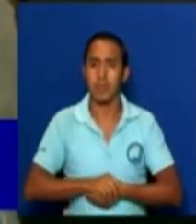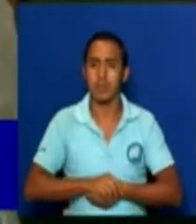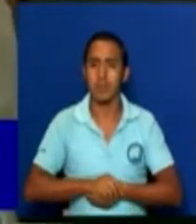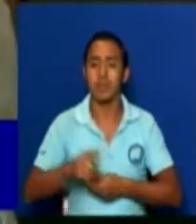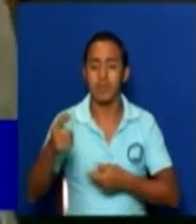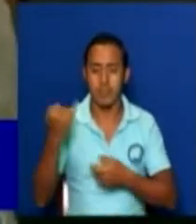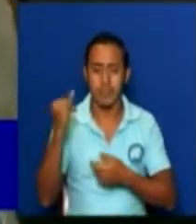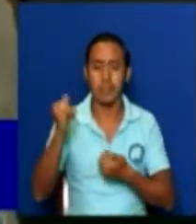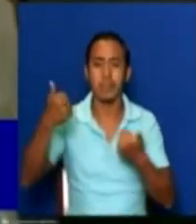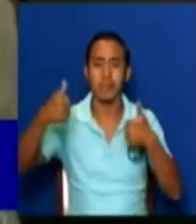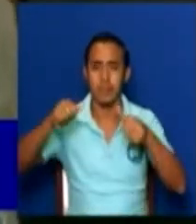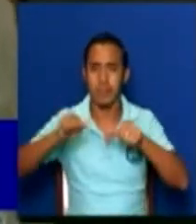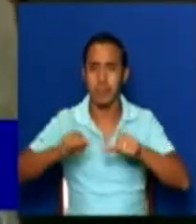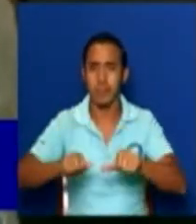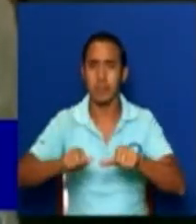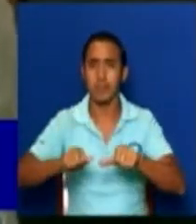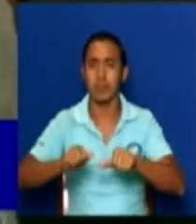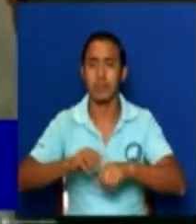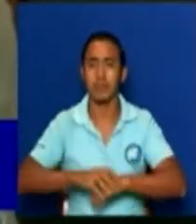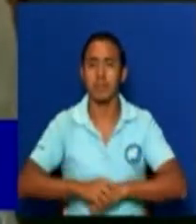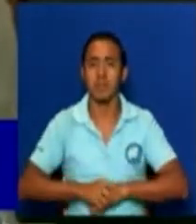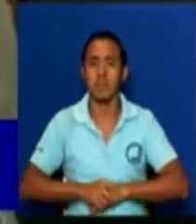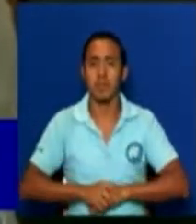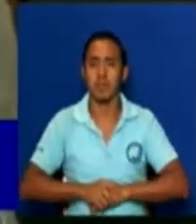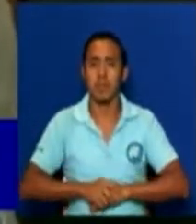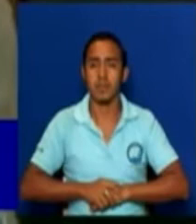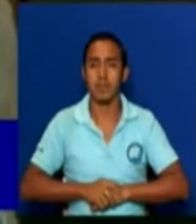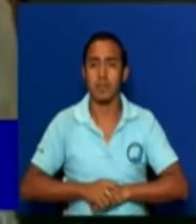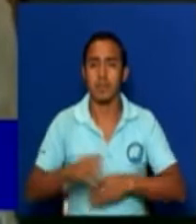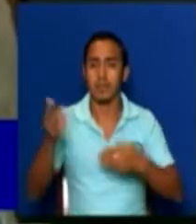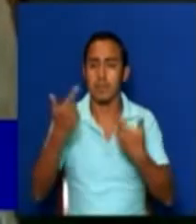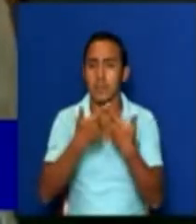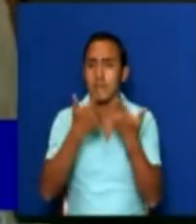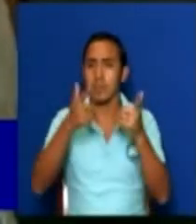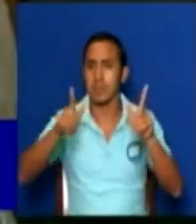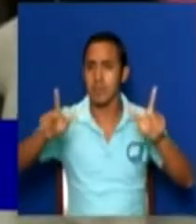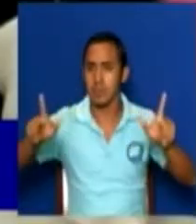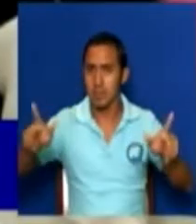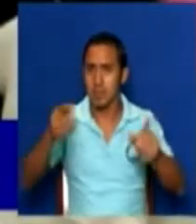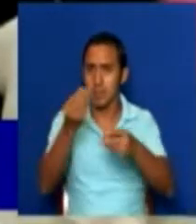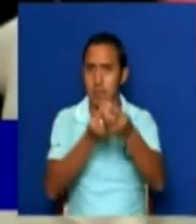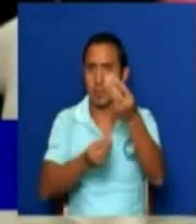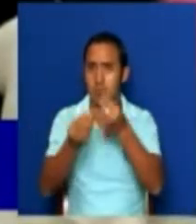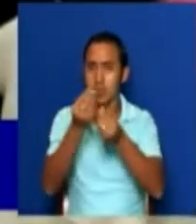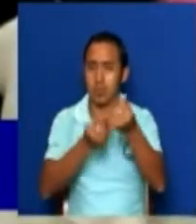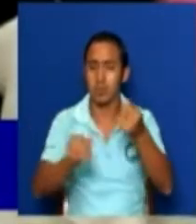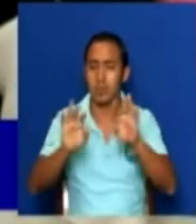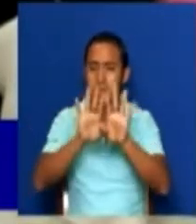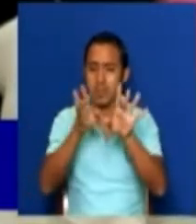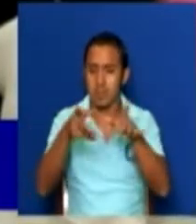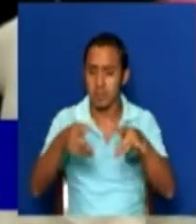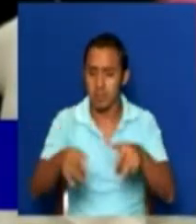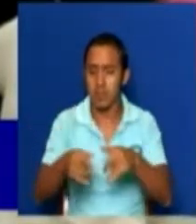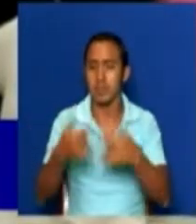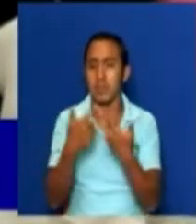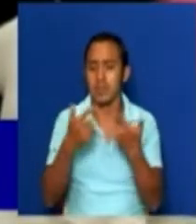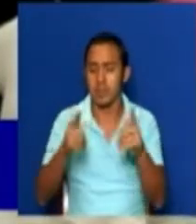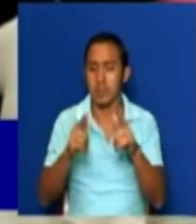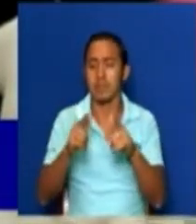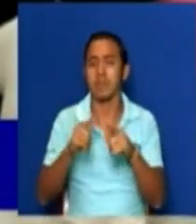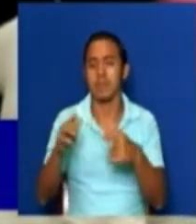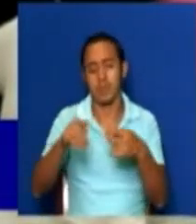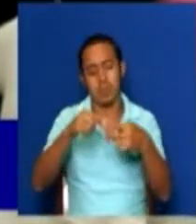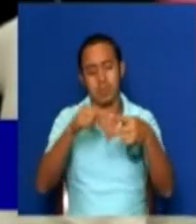estamos de acuerdo con él sobre la liberación económica de las mujeres y la emancipación económica de las mujeres y